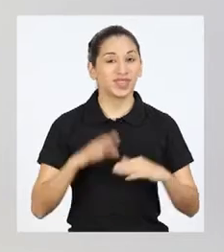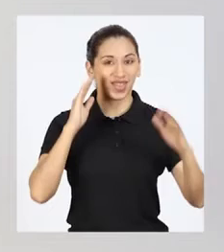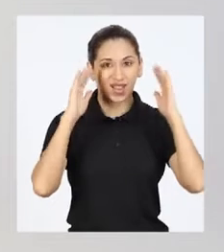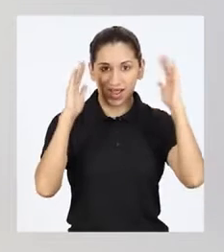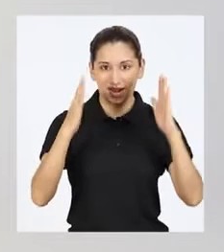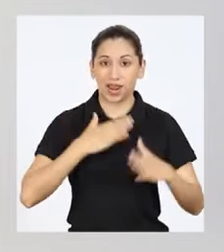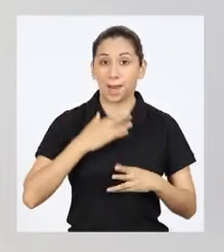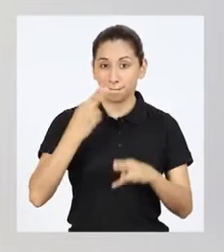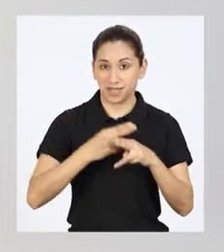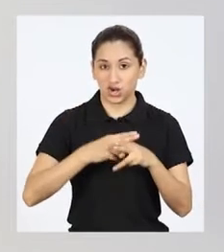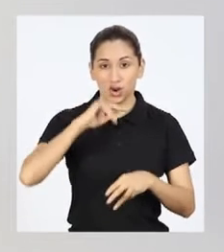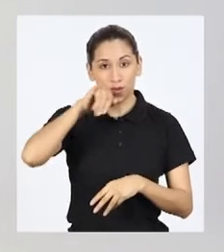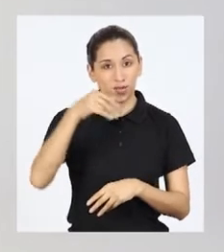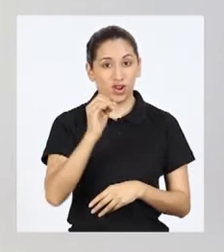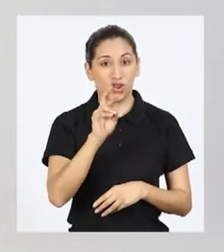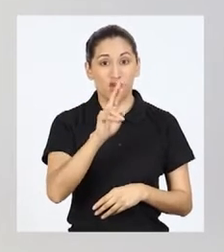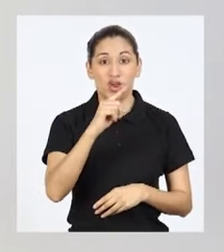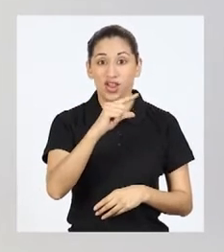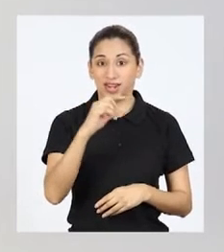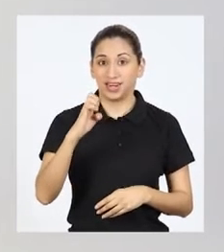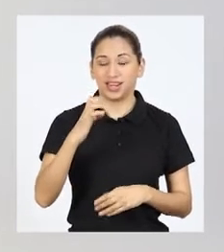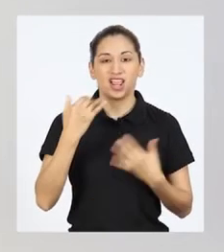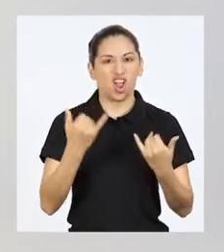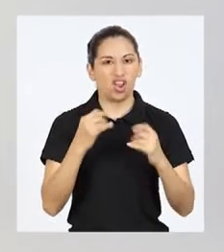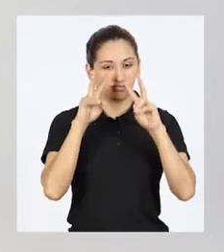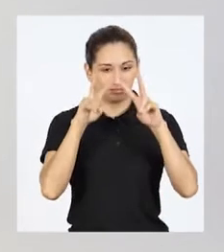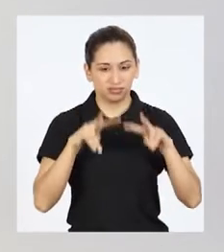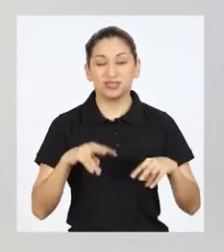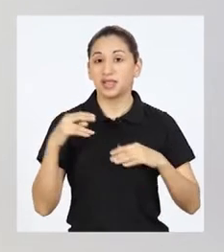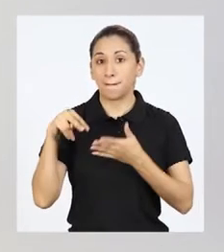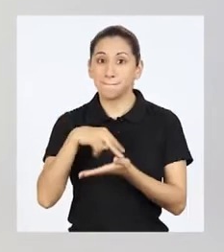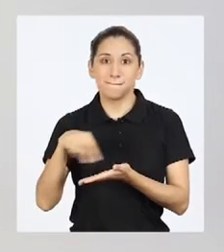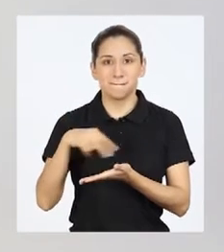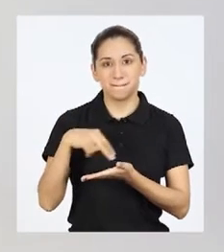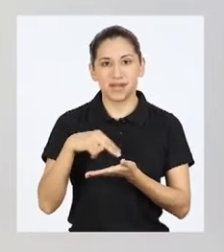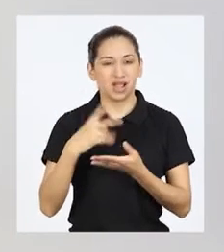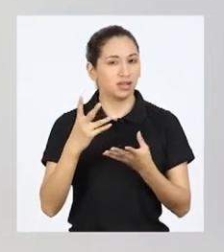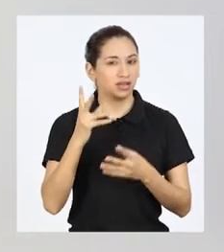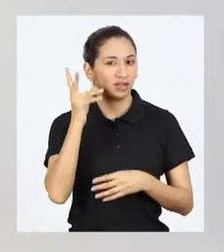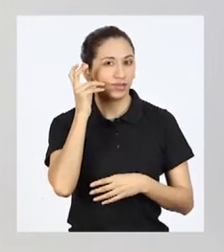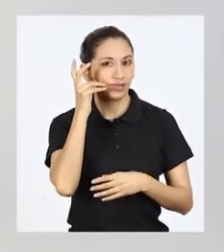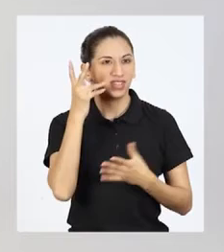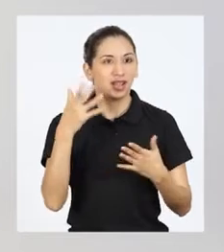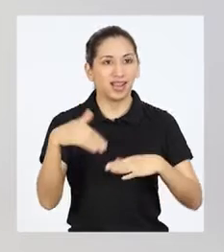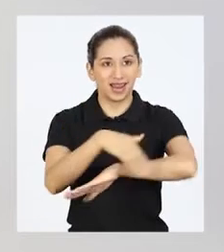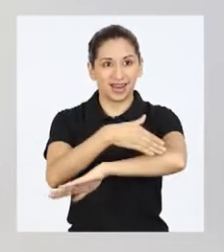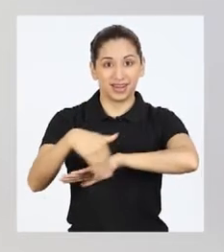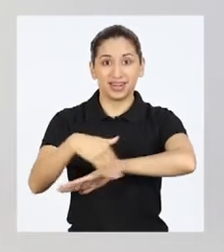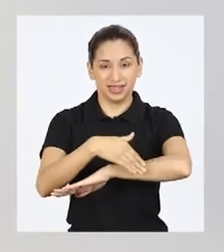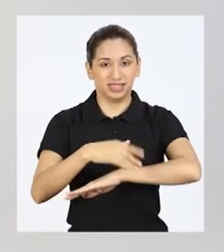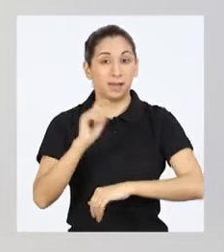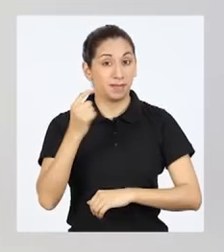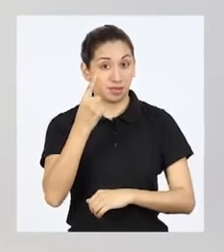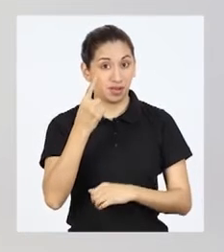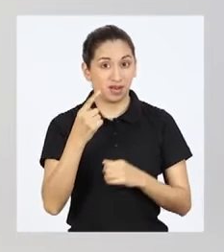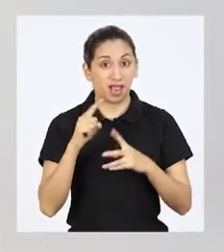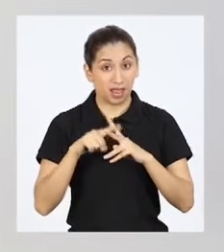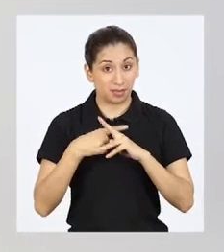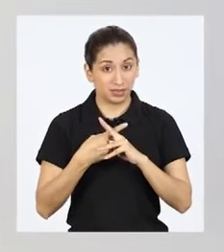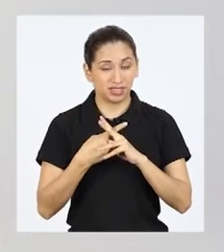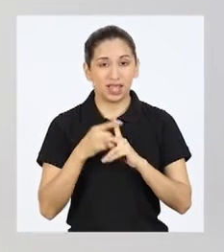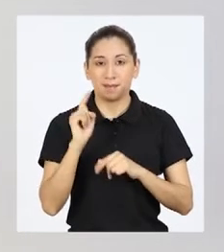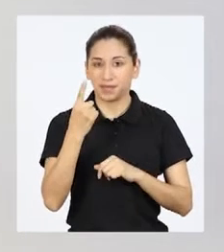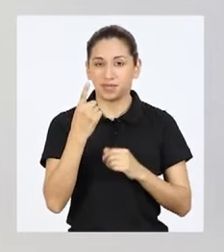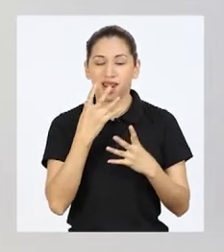Hola, mi nombre es Jorge y hoy vamos a realizar una secuencia de baile con los sonidos que escuchamos en nuestro barrio. Para iniciar este ejercicio, vamos